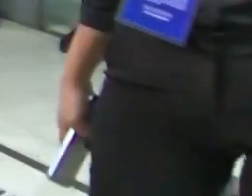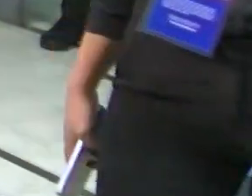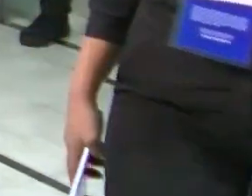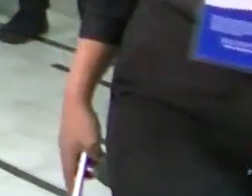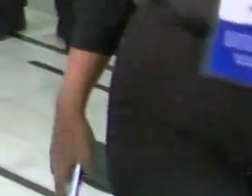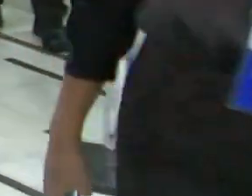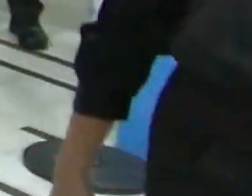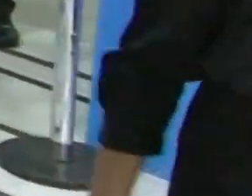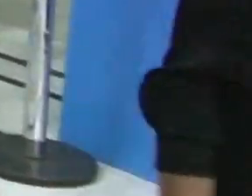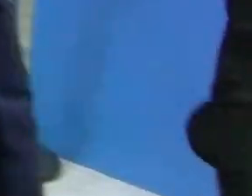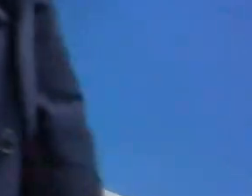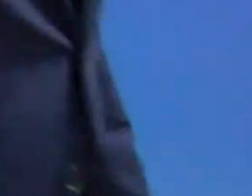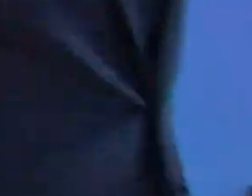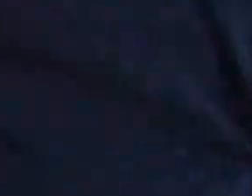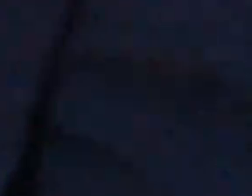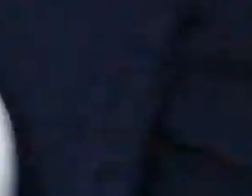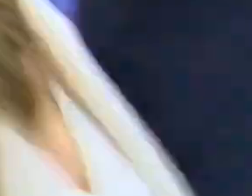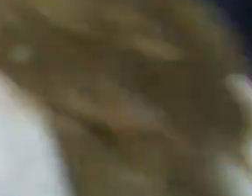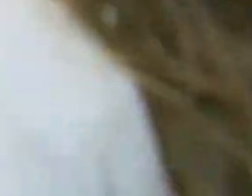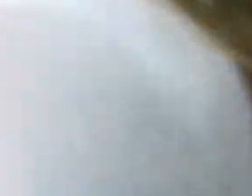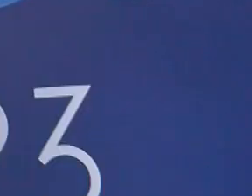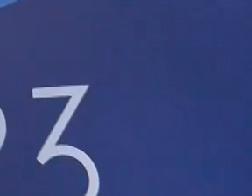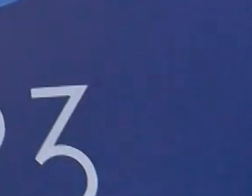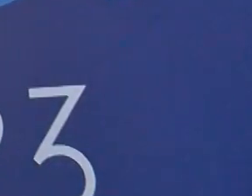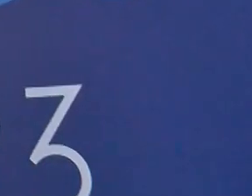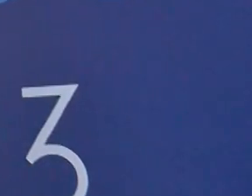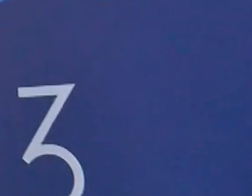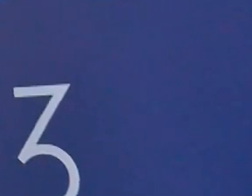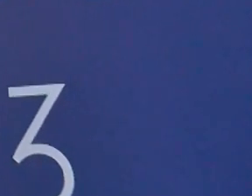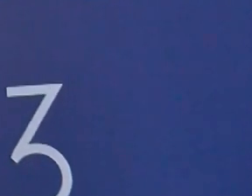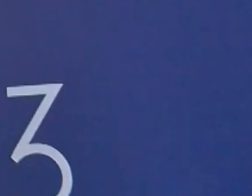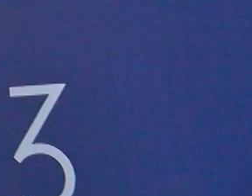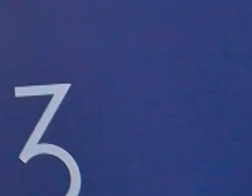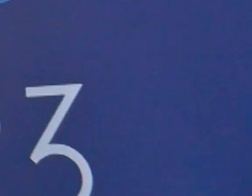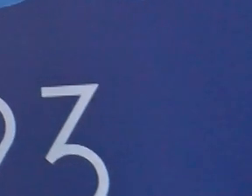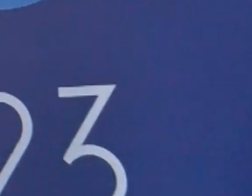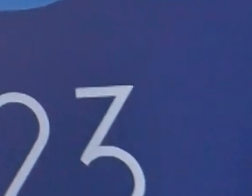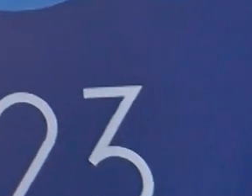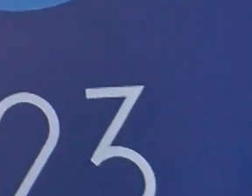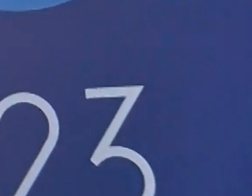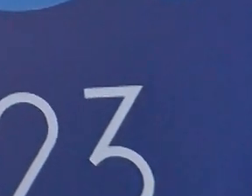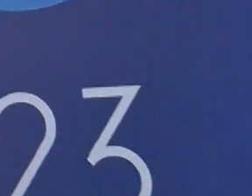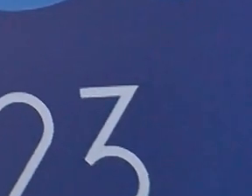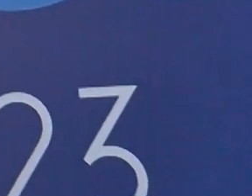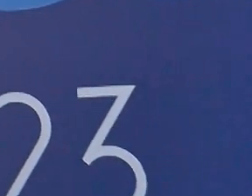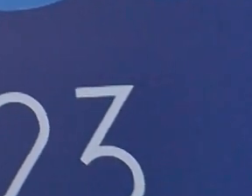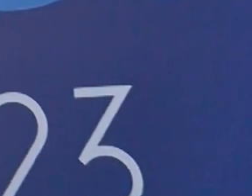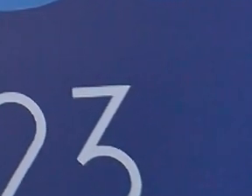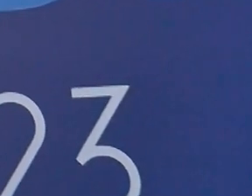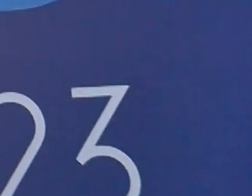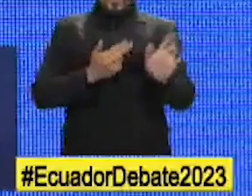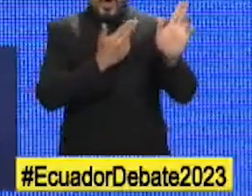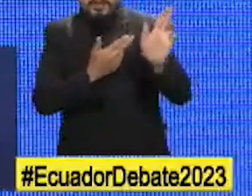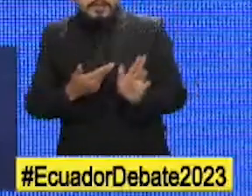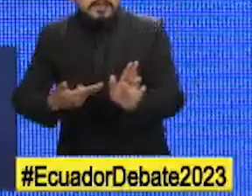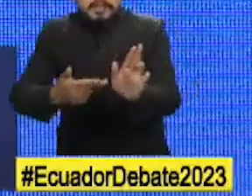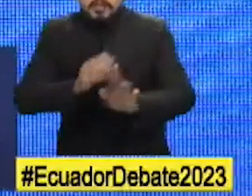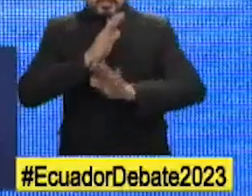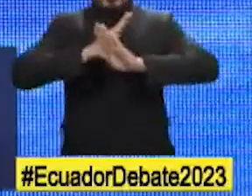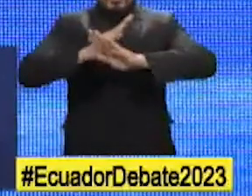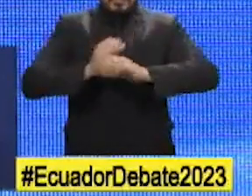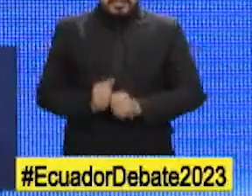agenda fue el de las soluciones frente a la inseguridad que llevó incluso uno de ellos a llegar vistiendo un chaleco antibalas